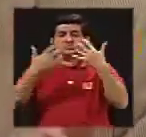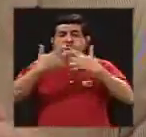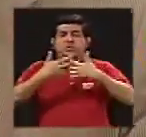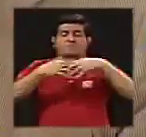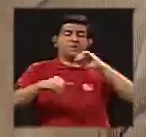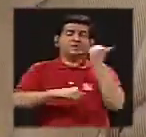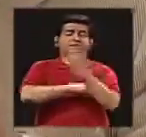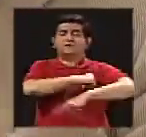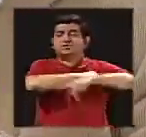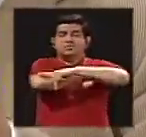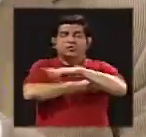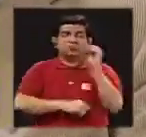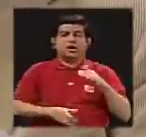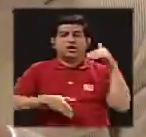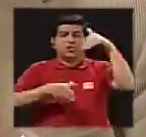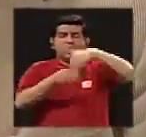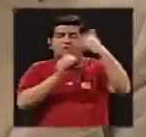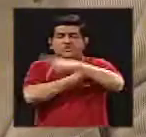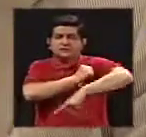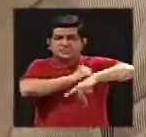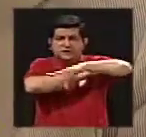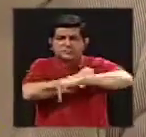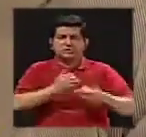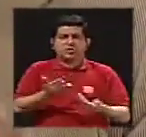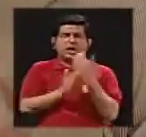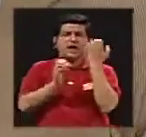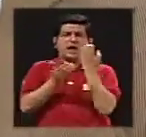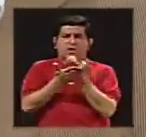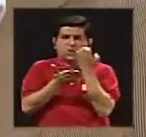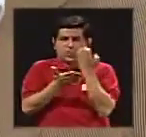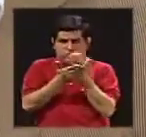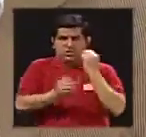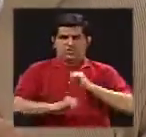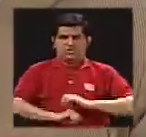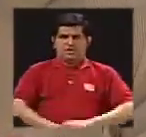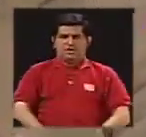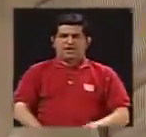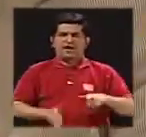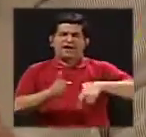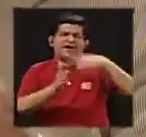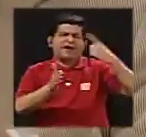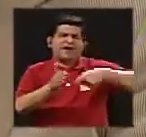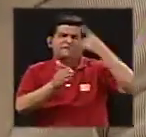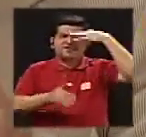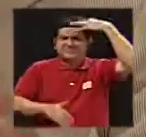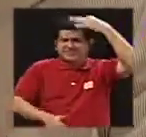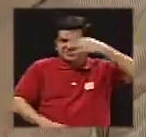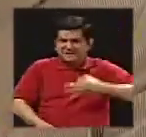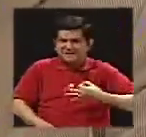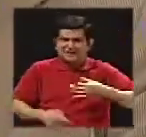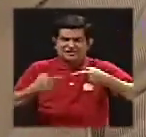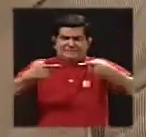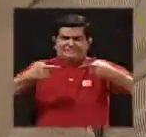transnacionales o para la inserción del país en la nueva economía eh Y a veces son criterios contrapuestos cómo